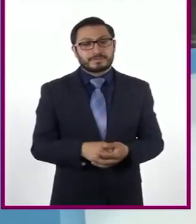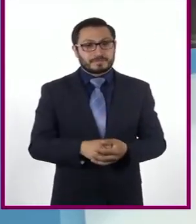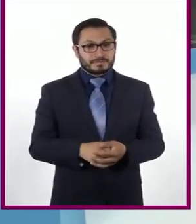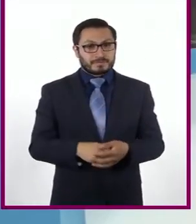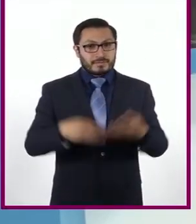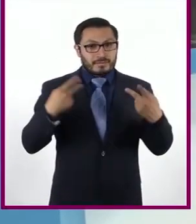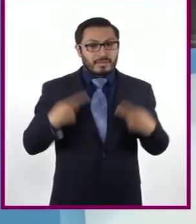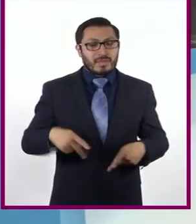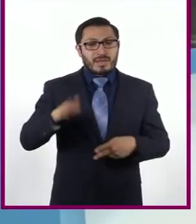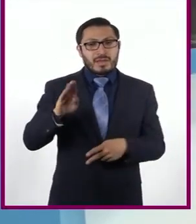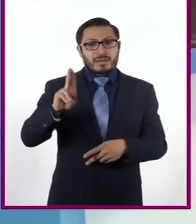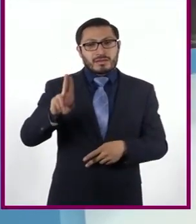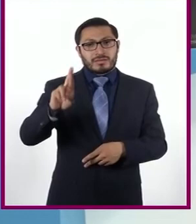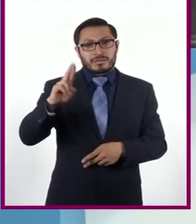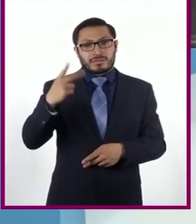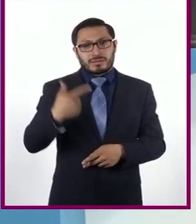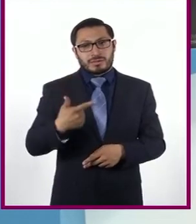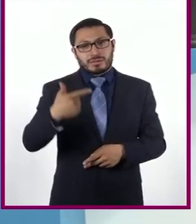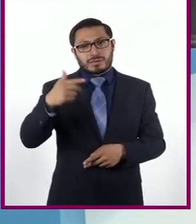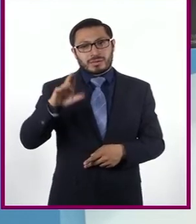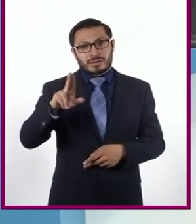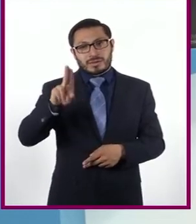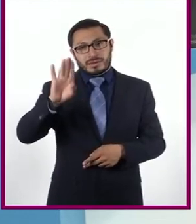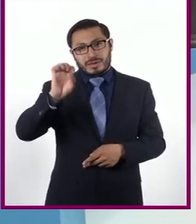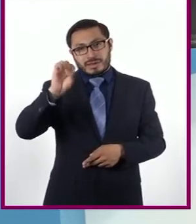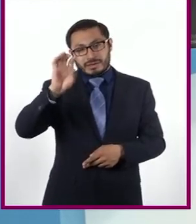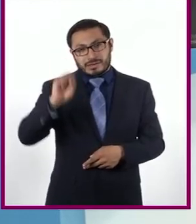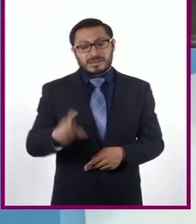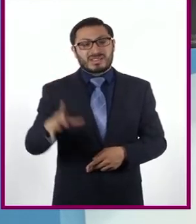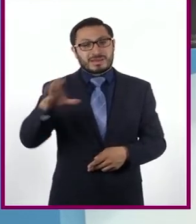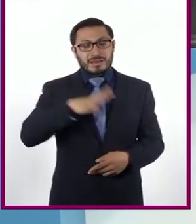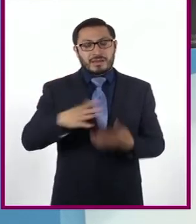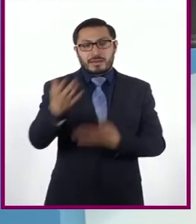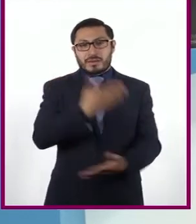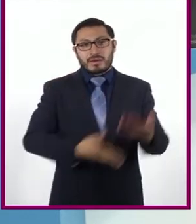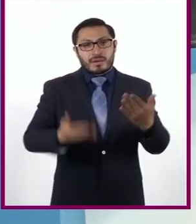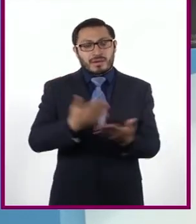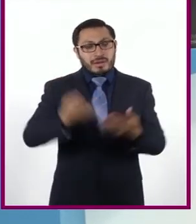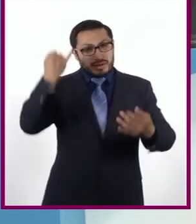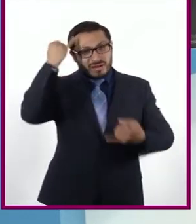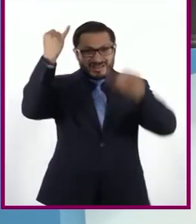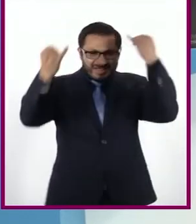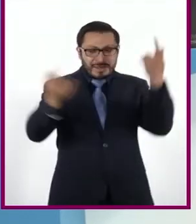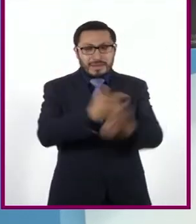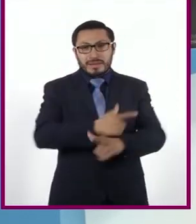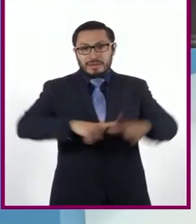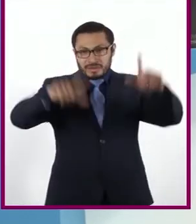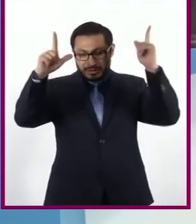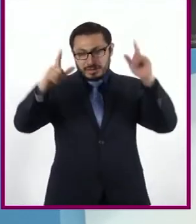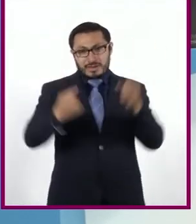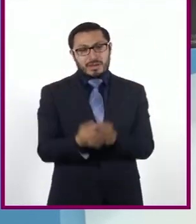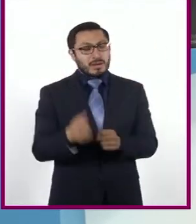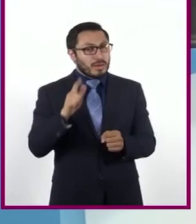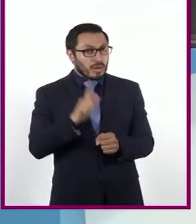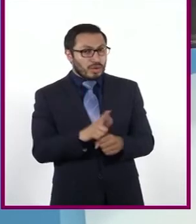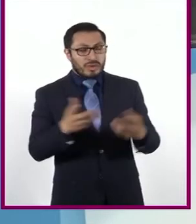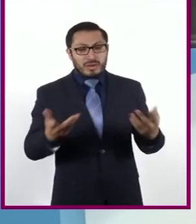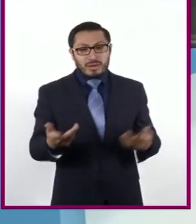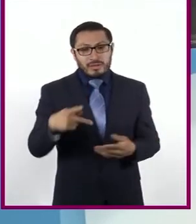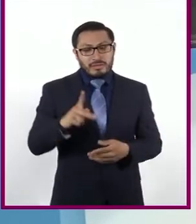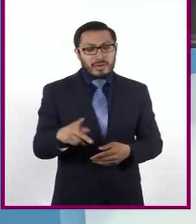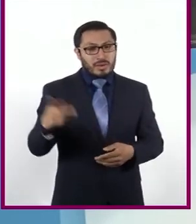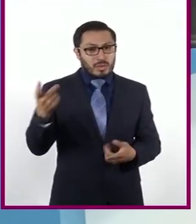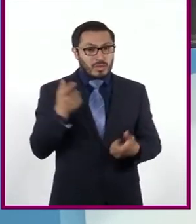Los burgueses compartían las ideas del liberalismo como la división de poderes y la soberanía popular, pero en el ámbito económico su